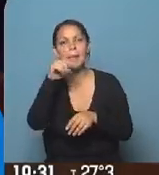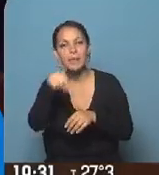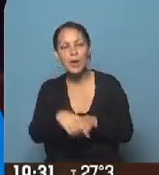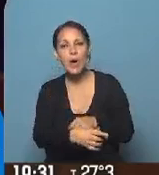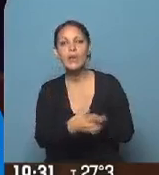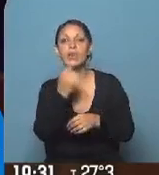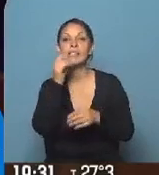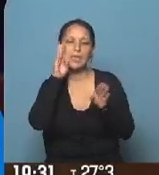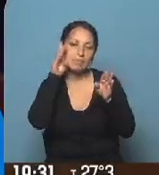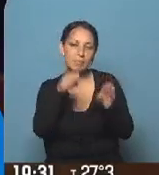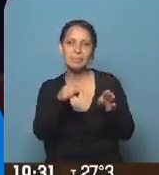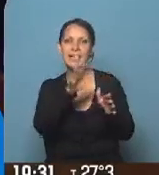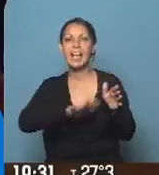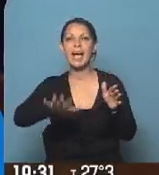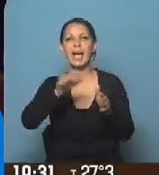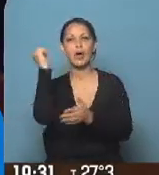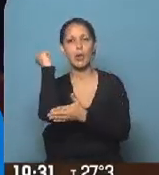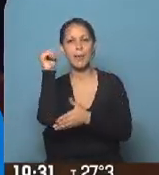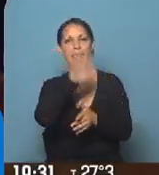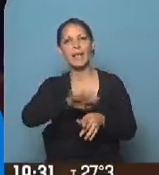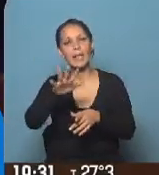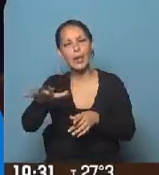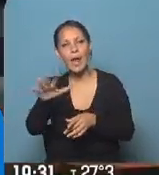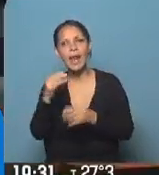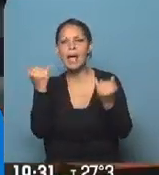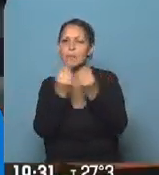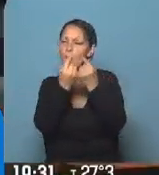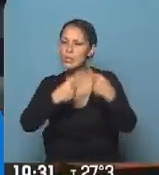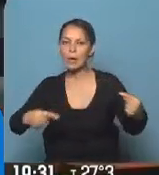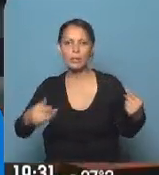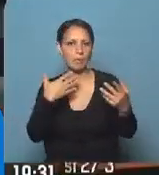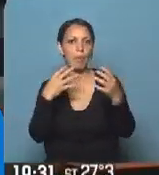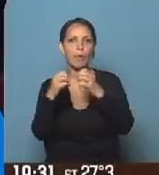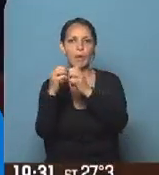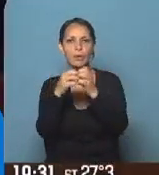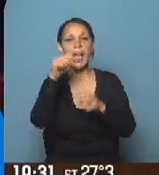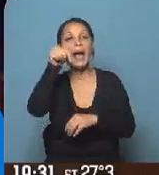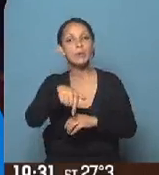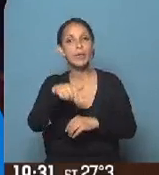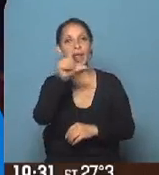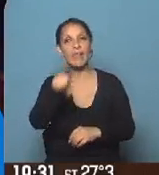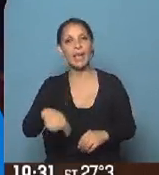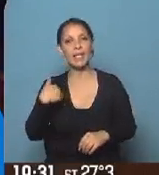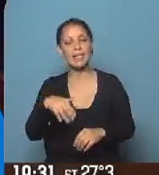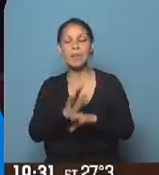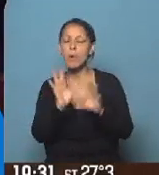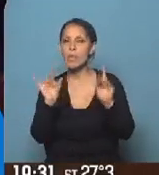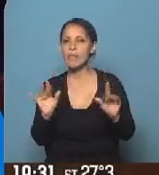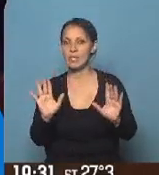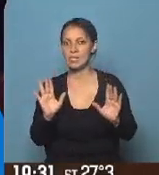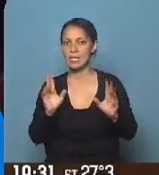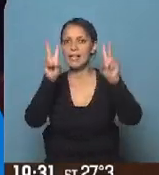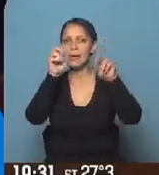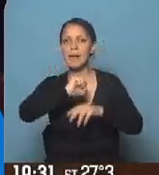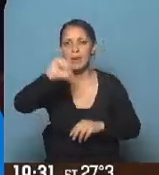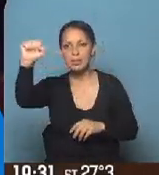las economías regionales y demás. Hay muchas cosas para discutir. La actualidad de la Argentina es dura, es muy dura. La inflación,